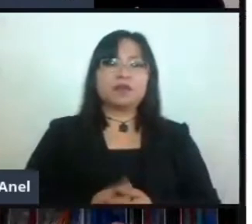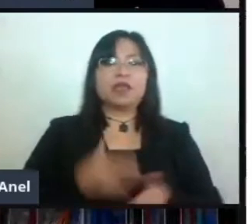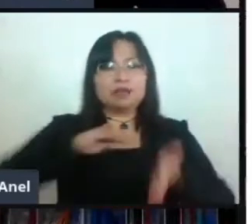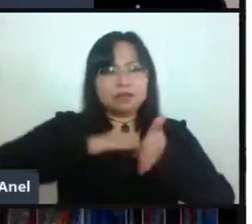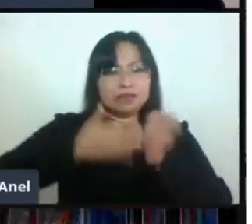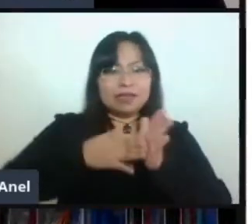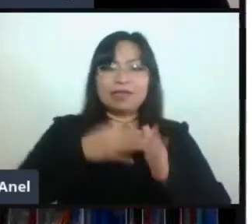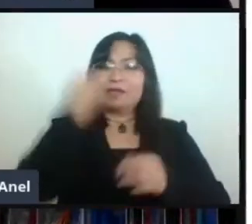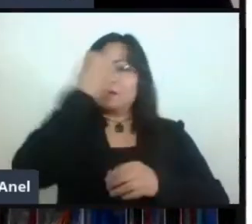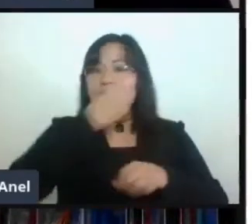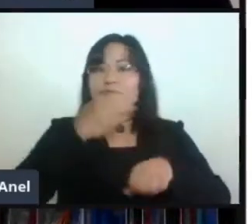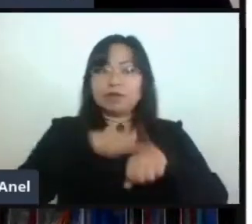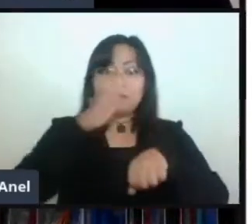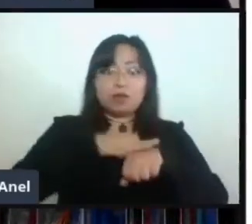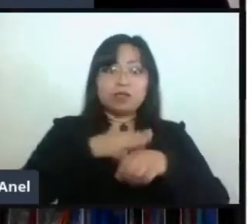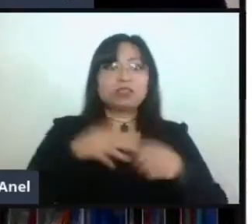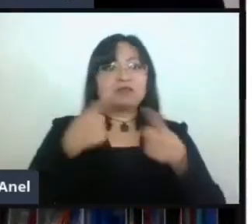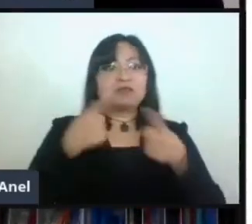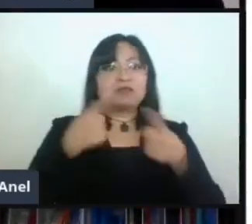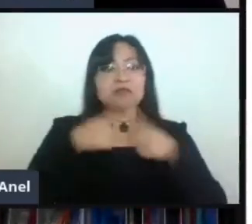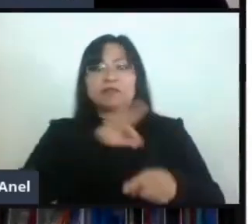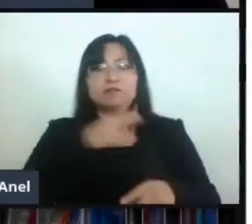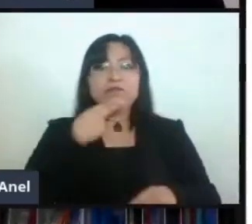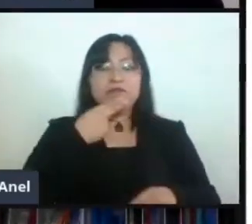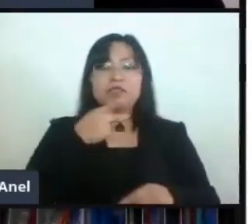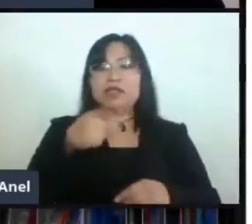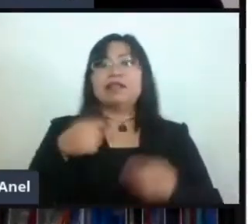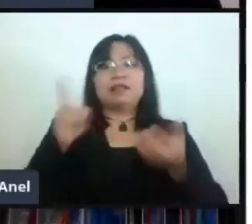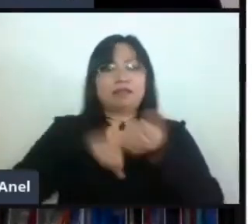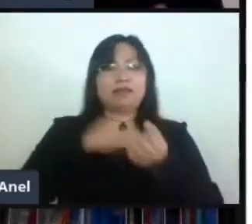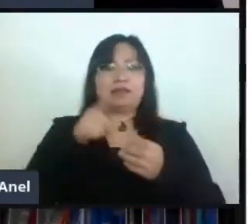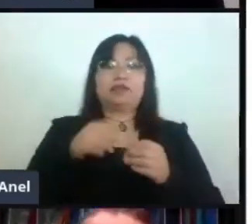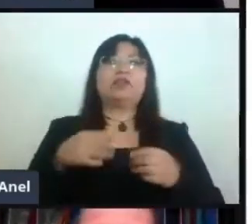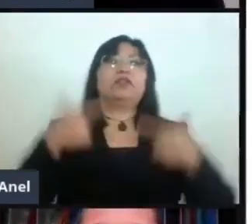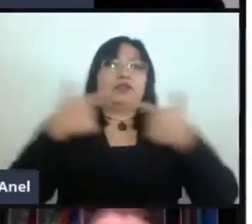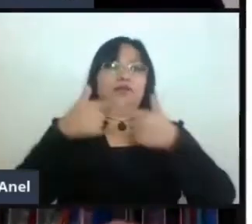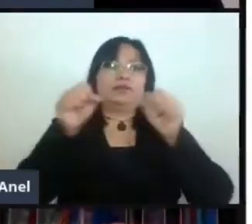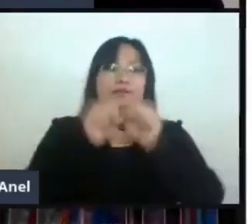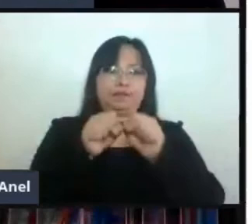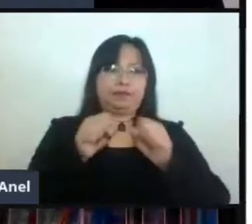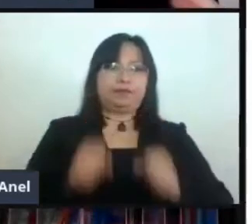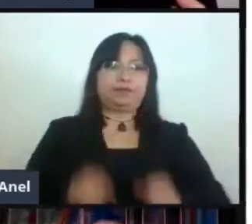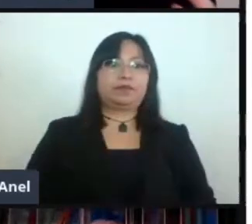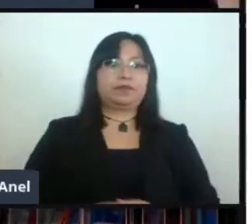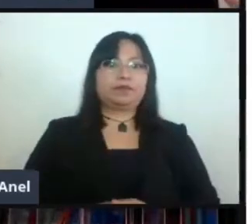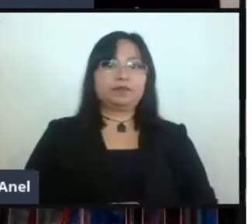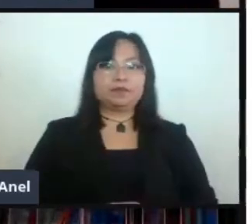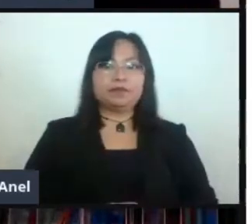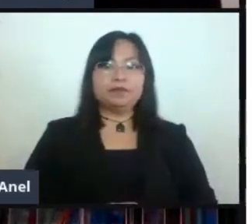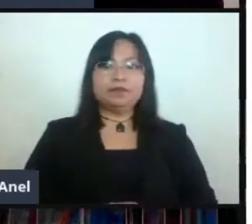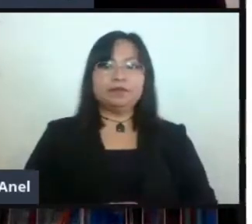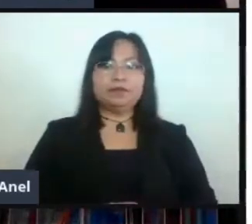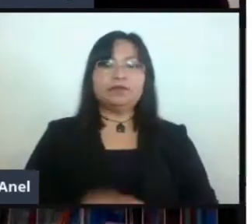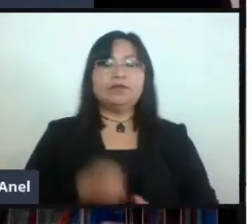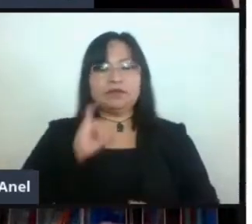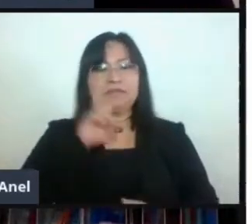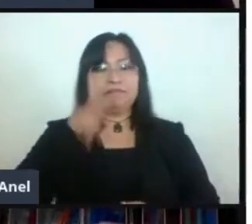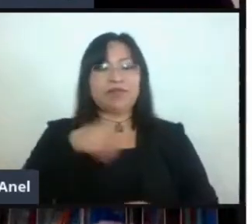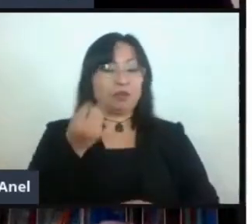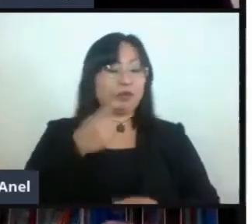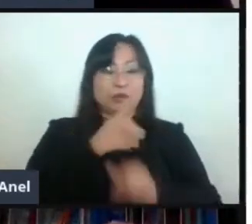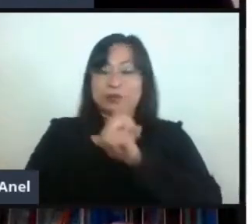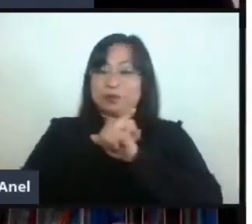evaluación. Excelente, Ale, muchísimas gracias, muchas gracias por la información muy clara, no muy precisa. Sabemos que es mucha información, maestras,